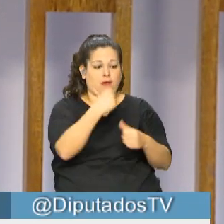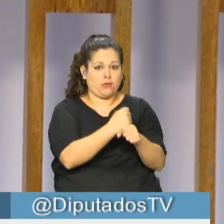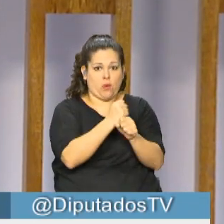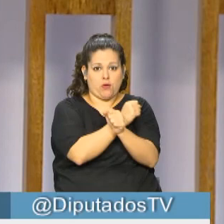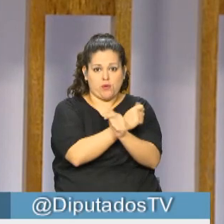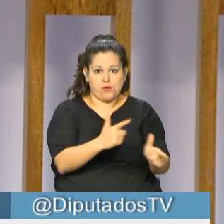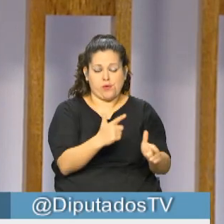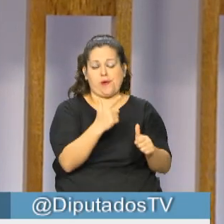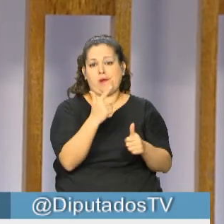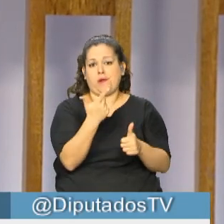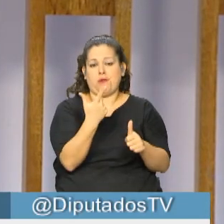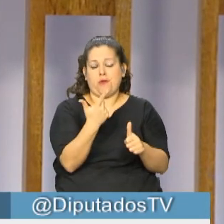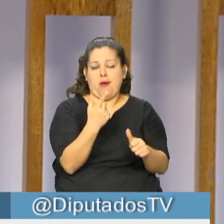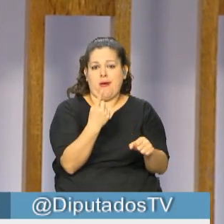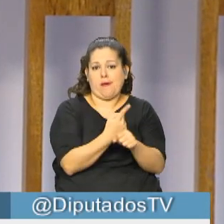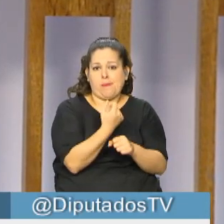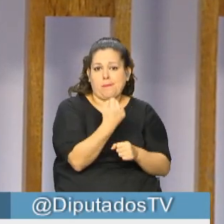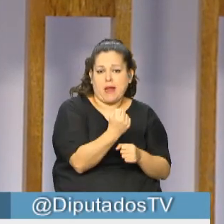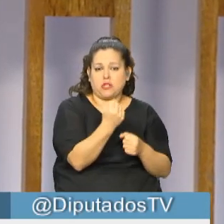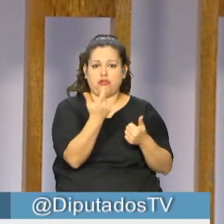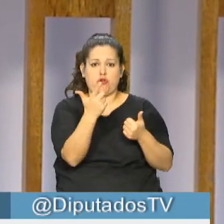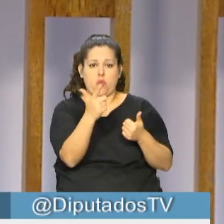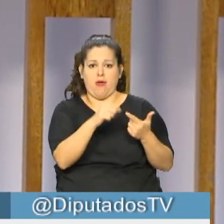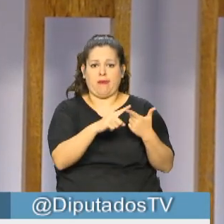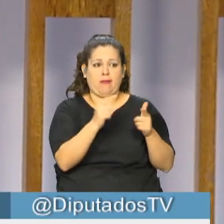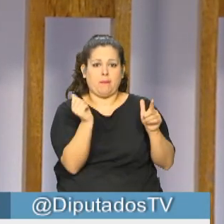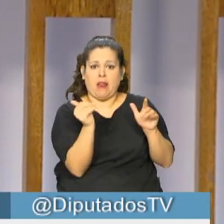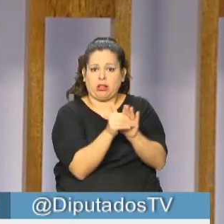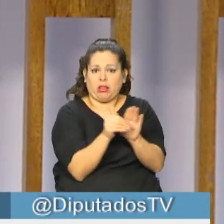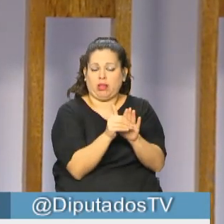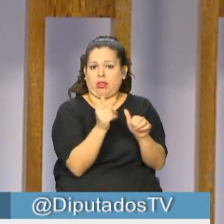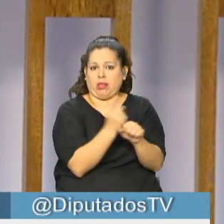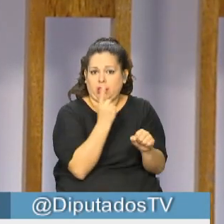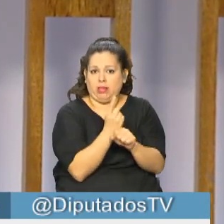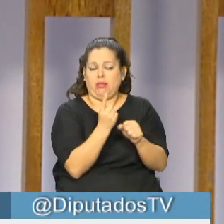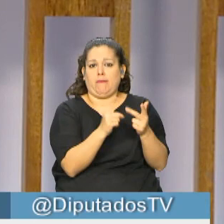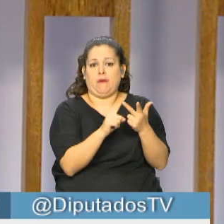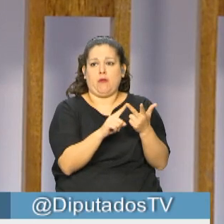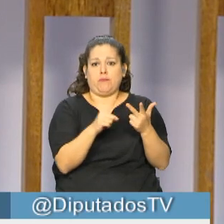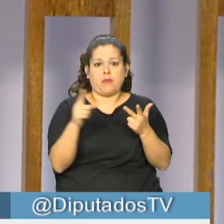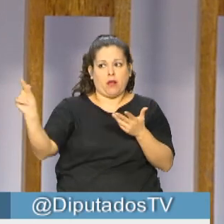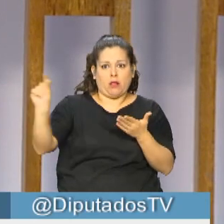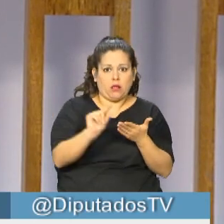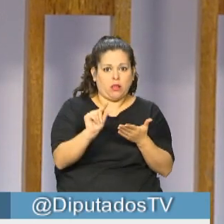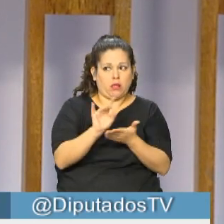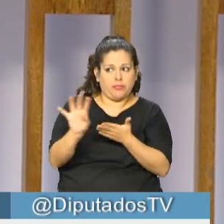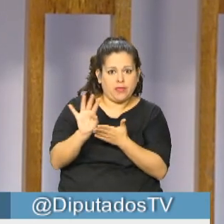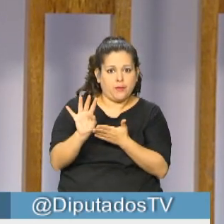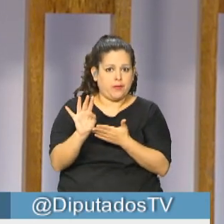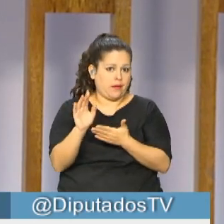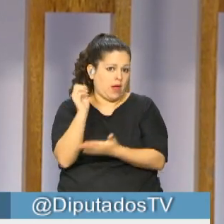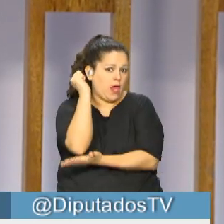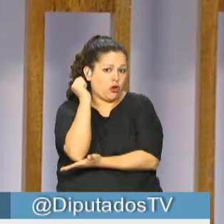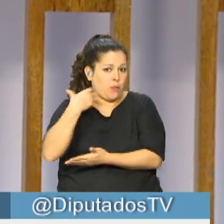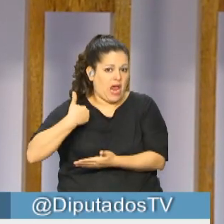no podemos generar divisas para adquirir reservas y para poder contraer los compromisos de deudas, si la economía argentina